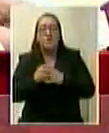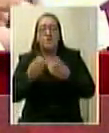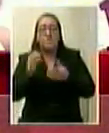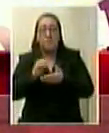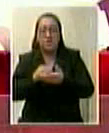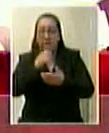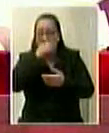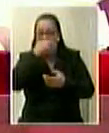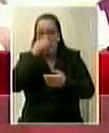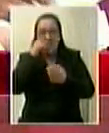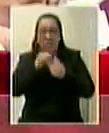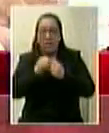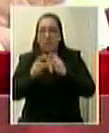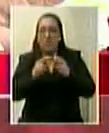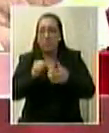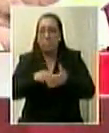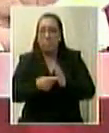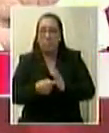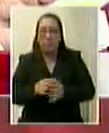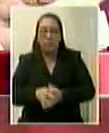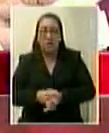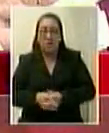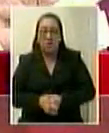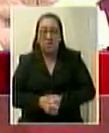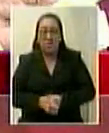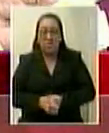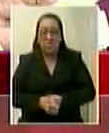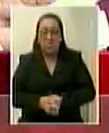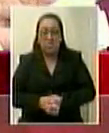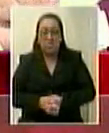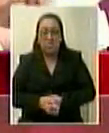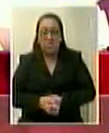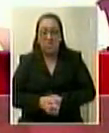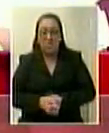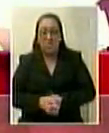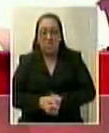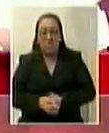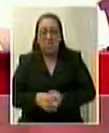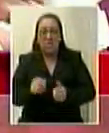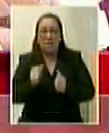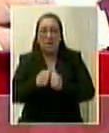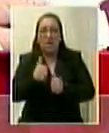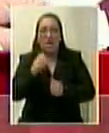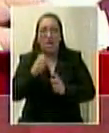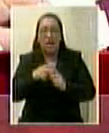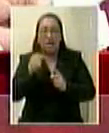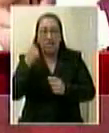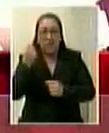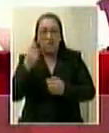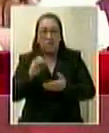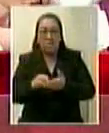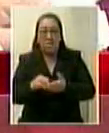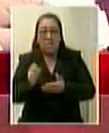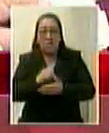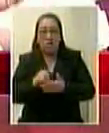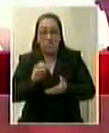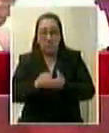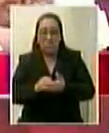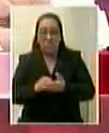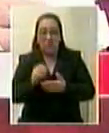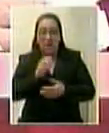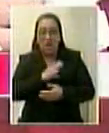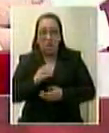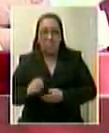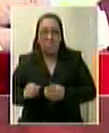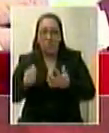establece. Con relación a este punto, queda claro, ¿no es cierto?, que el acta de entendimiento que suscribieron el